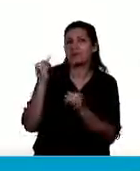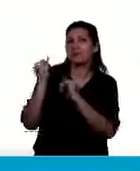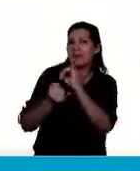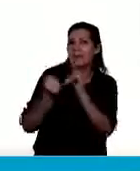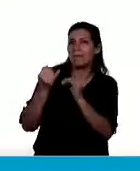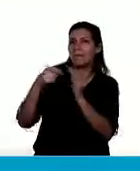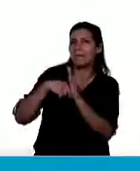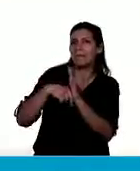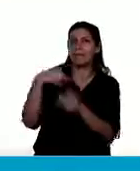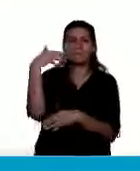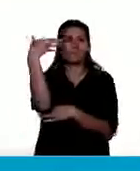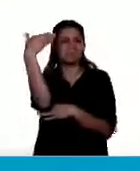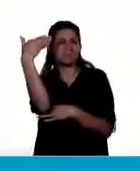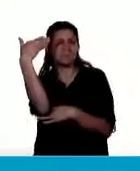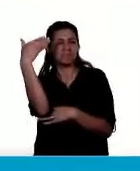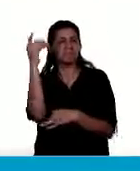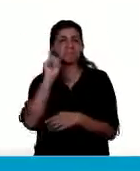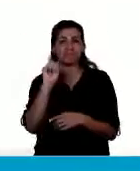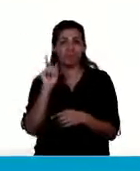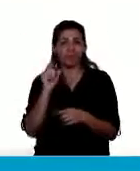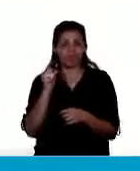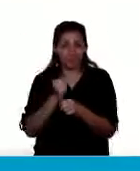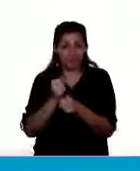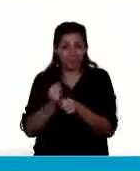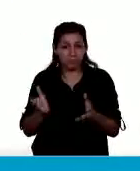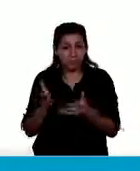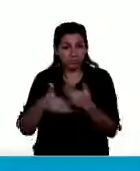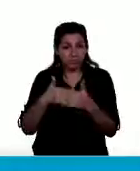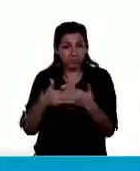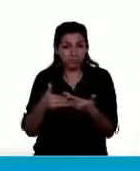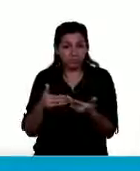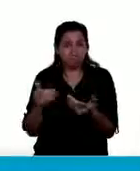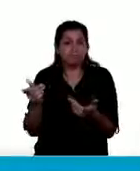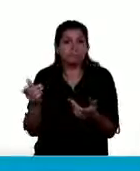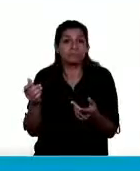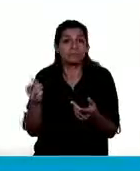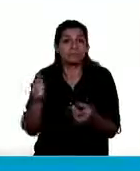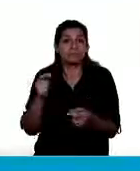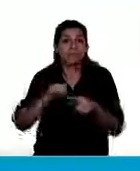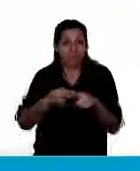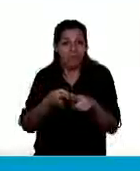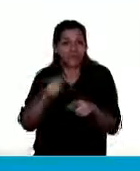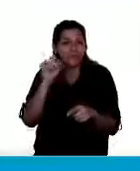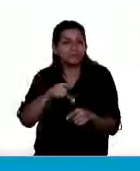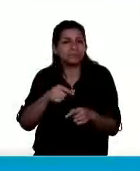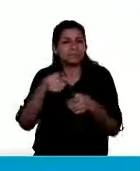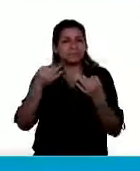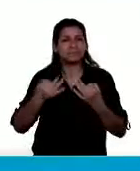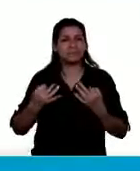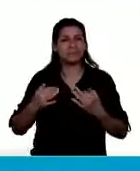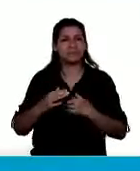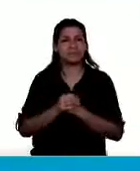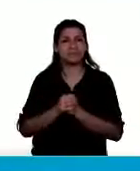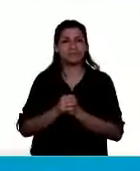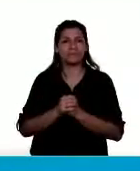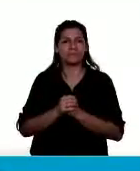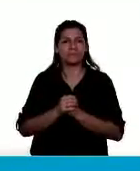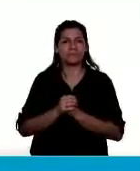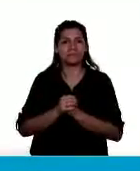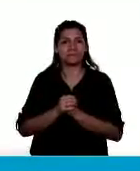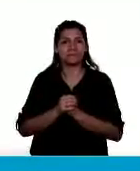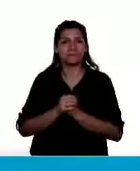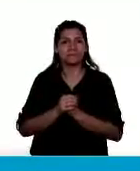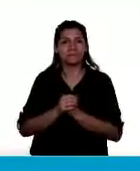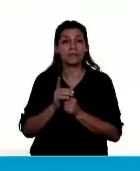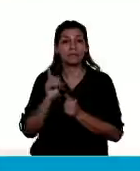dar seminarios, sino que se transformó en hechos, se transformó en políticas concretas, fue y es una concepción